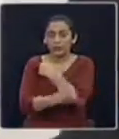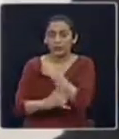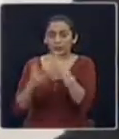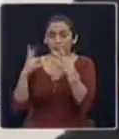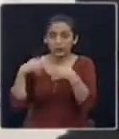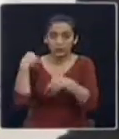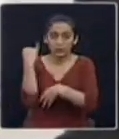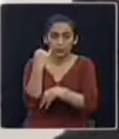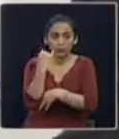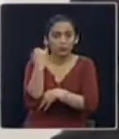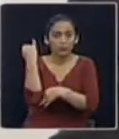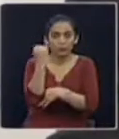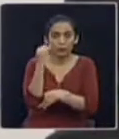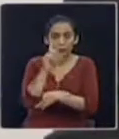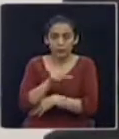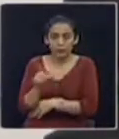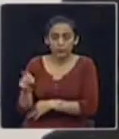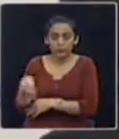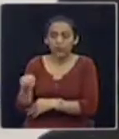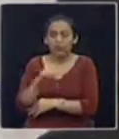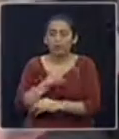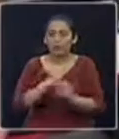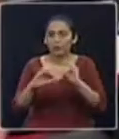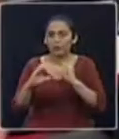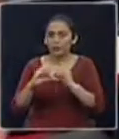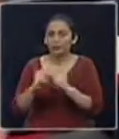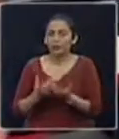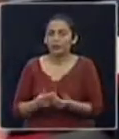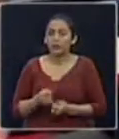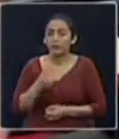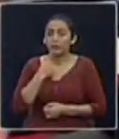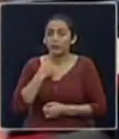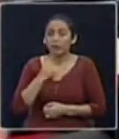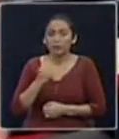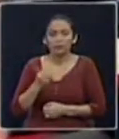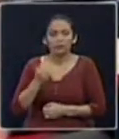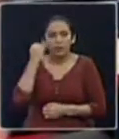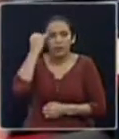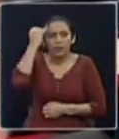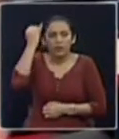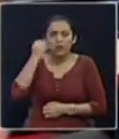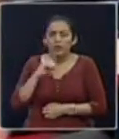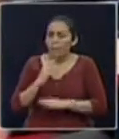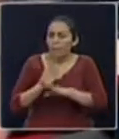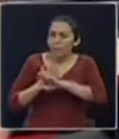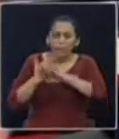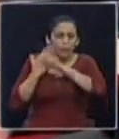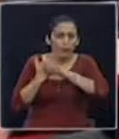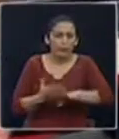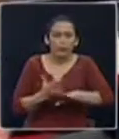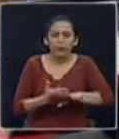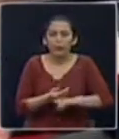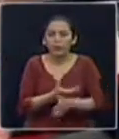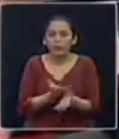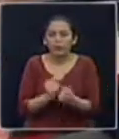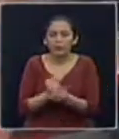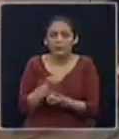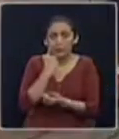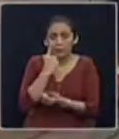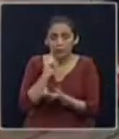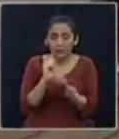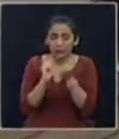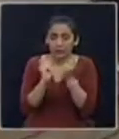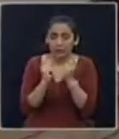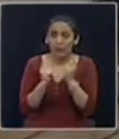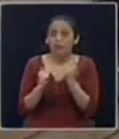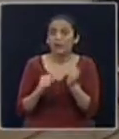Comercio de Guayaquil, explicó que en la cita plantearon algunas propuestas, como un cambio en el anticipo del impuesto a la renta, por considerar que este